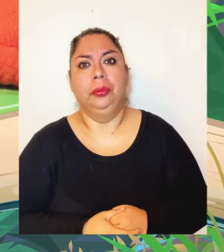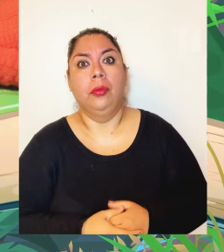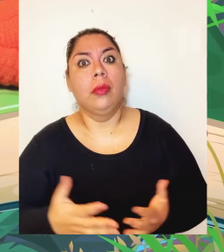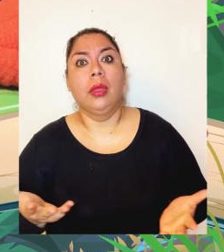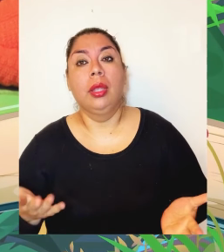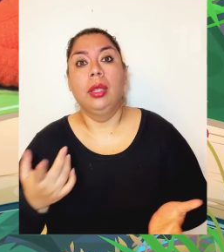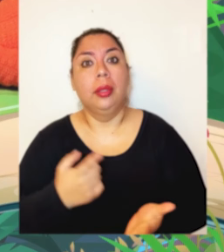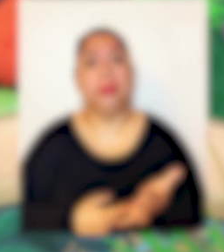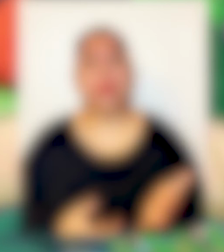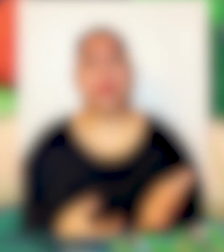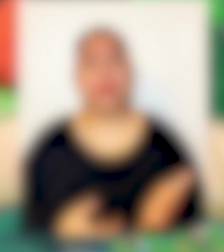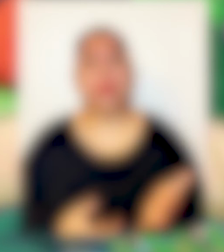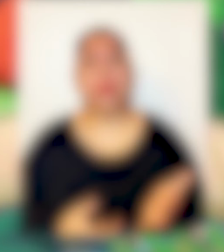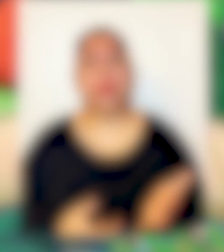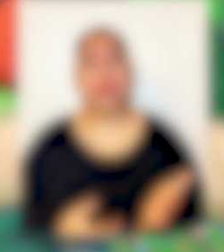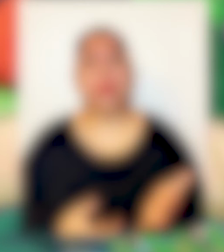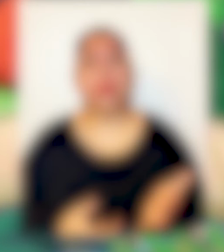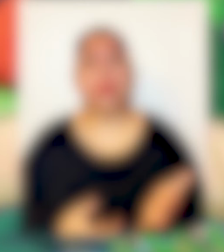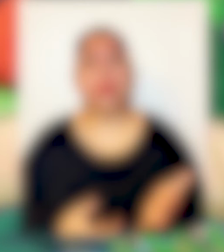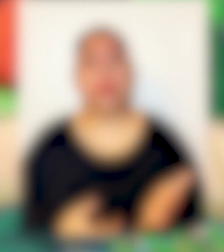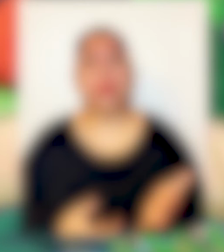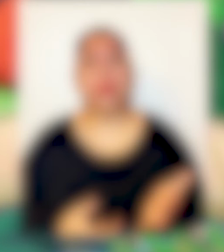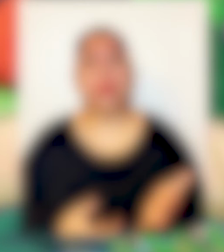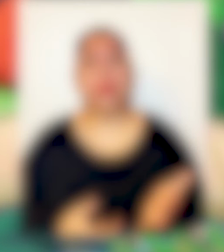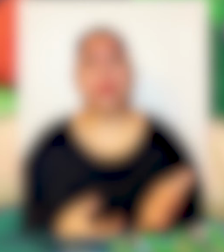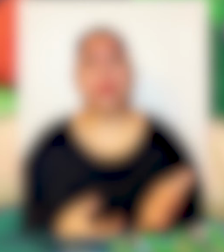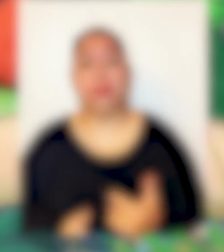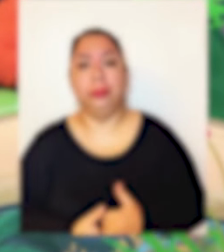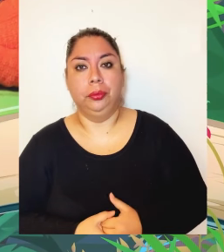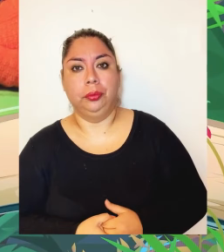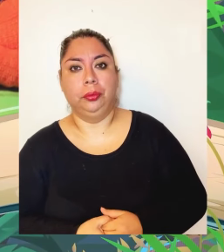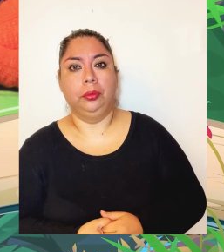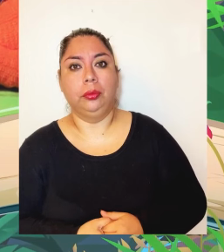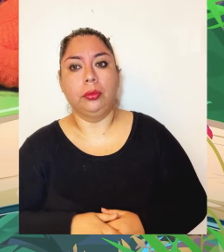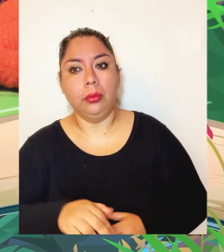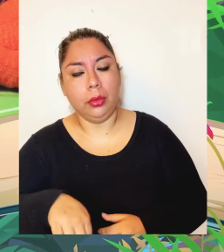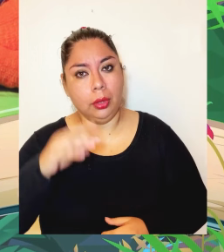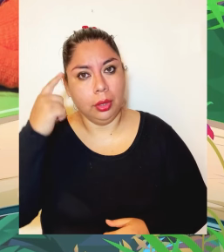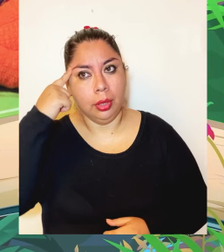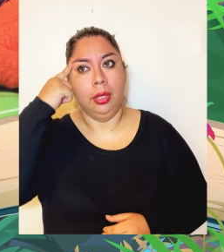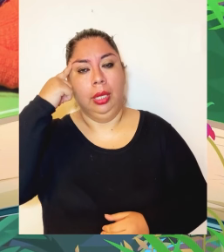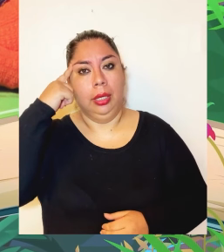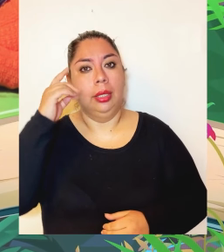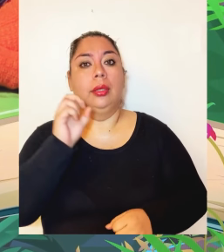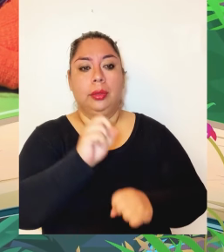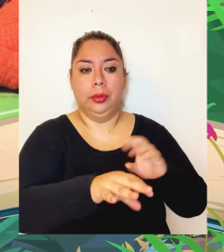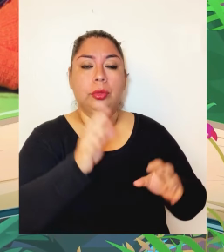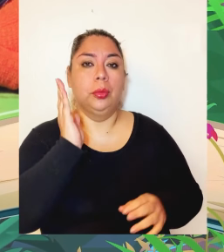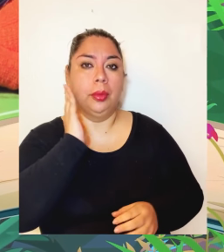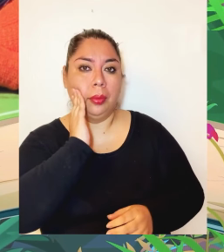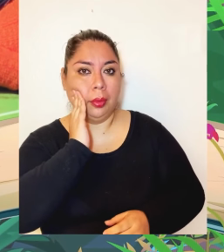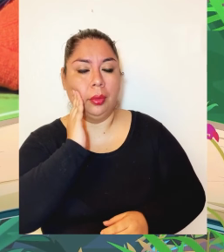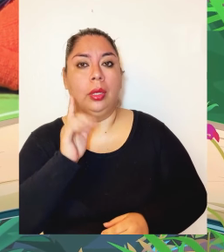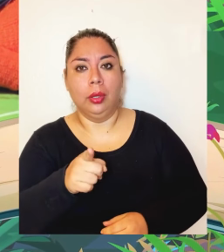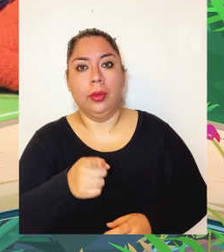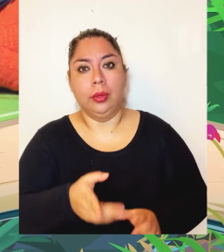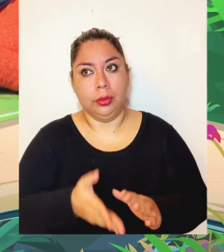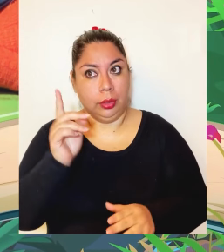manchankuy. Hinari, imataj kasqa? Mika kuyuya ergo, y matacha maman